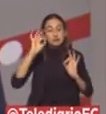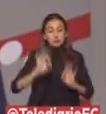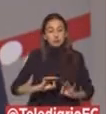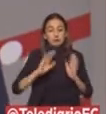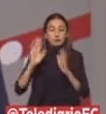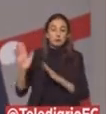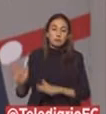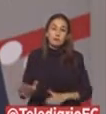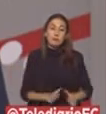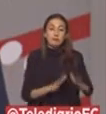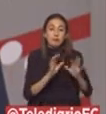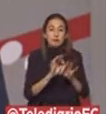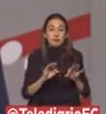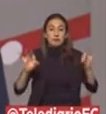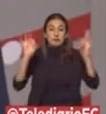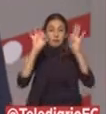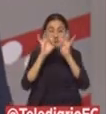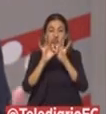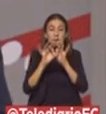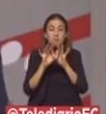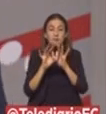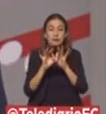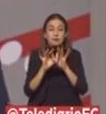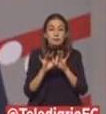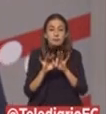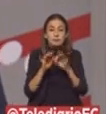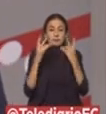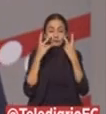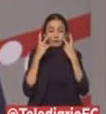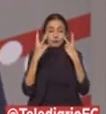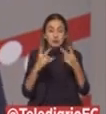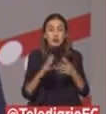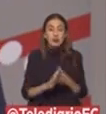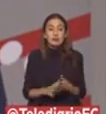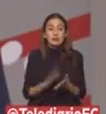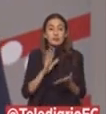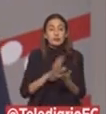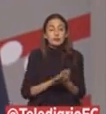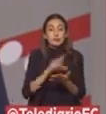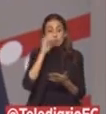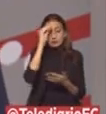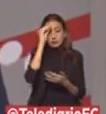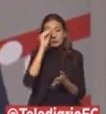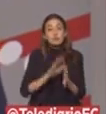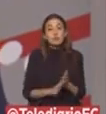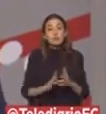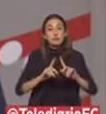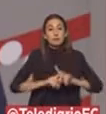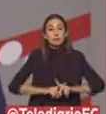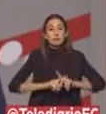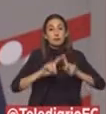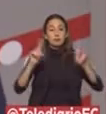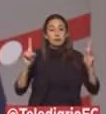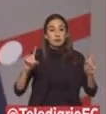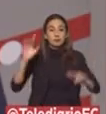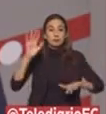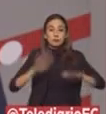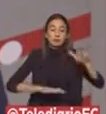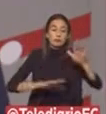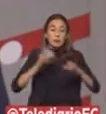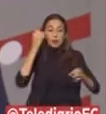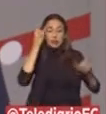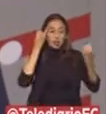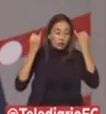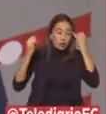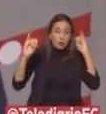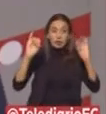costado importante en esas relaciones es que la intención es del mutuo aprendizaje pero creo que dejando un poco de lado el idealismo